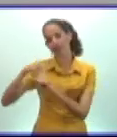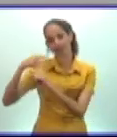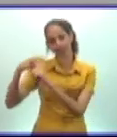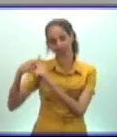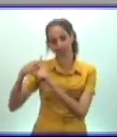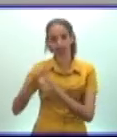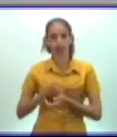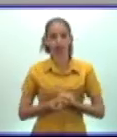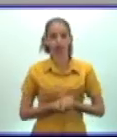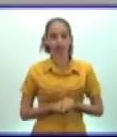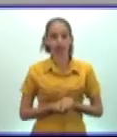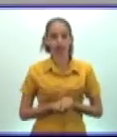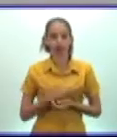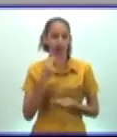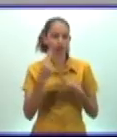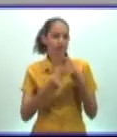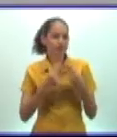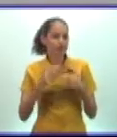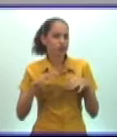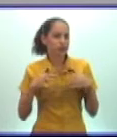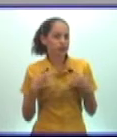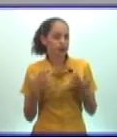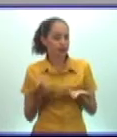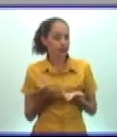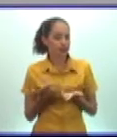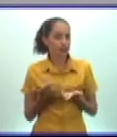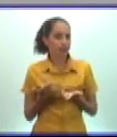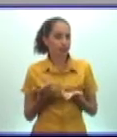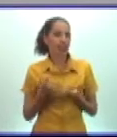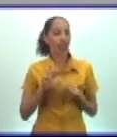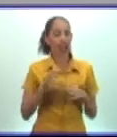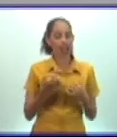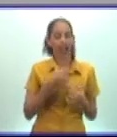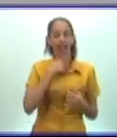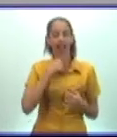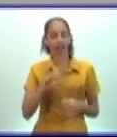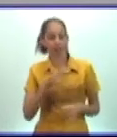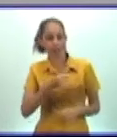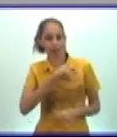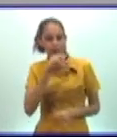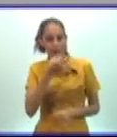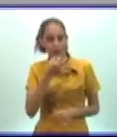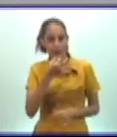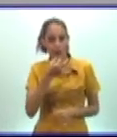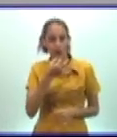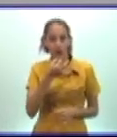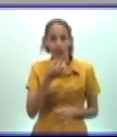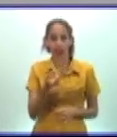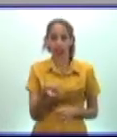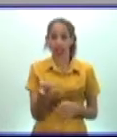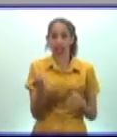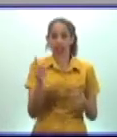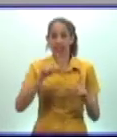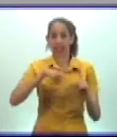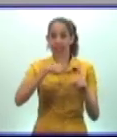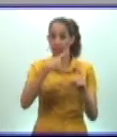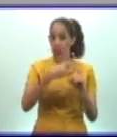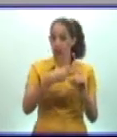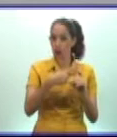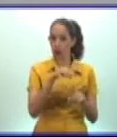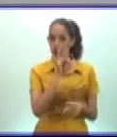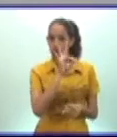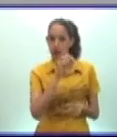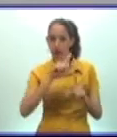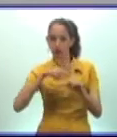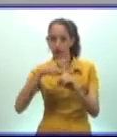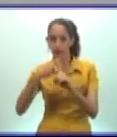se procede? Si adicionan los módulos de los sumandos y se coloca